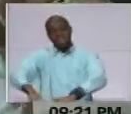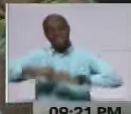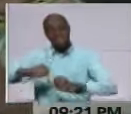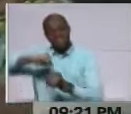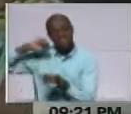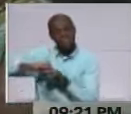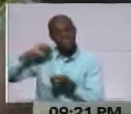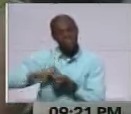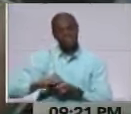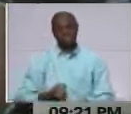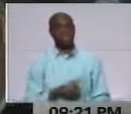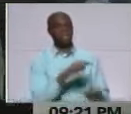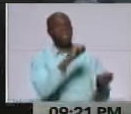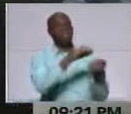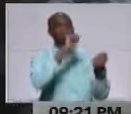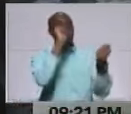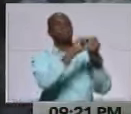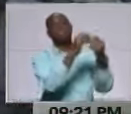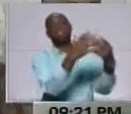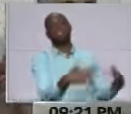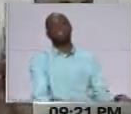De puro corazón.